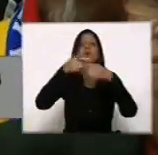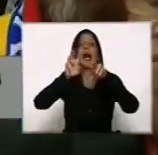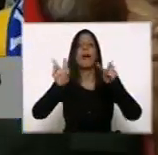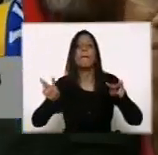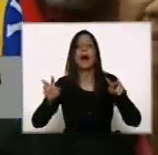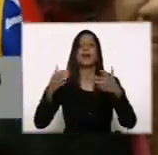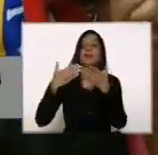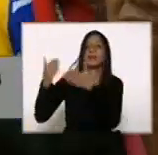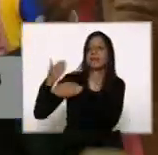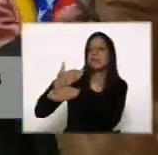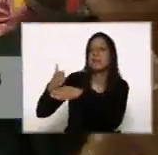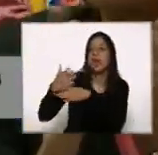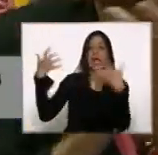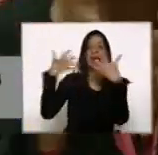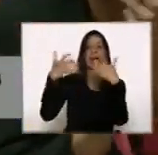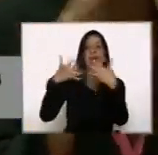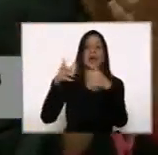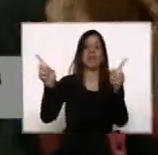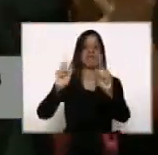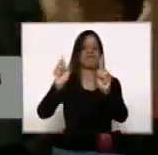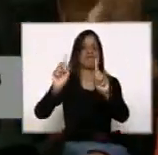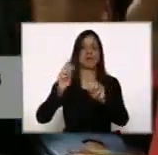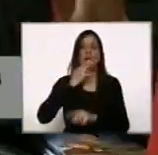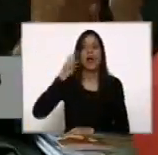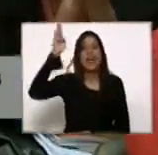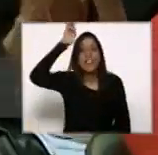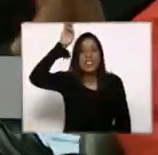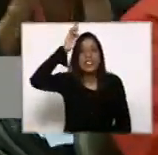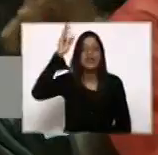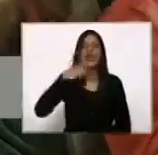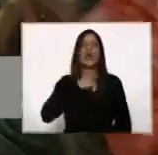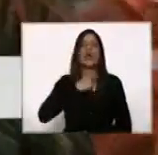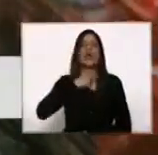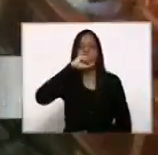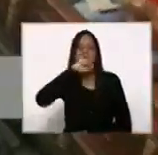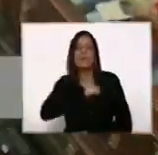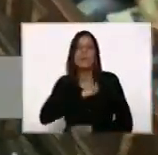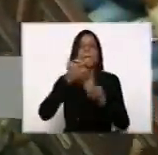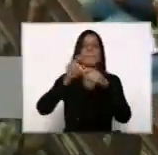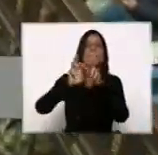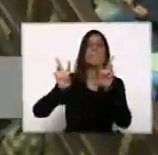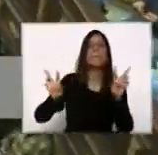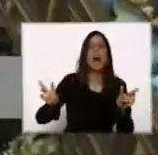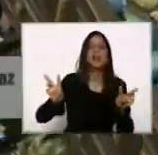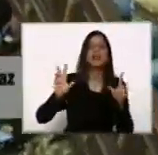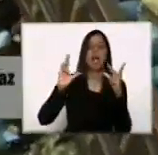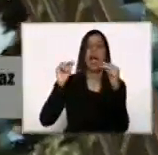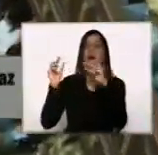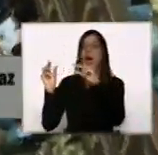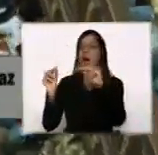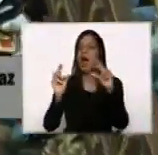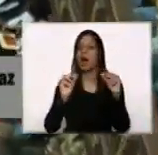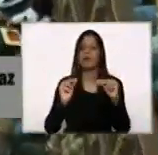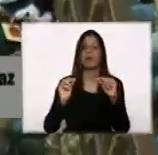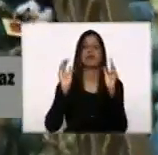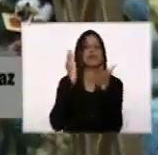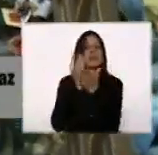nuestro pueblo. Buscamos la paz, es el diálogo lo que se